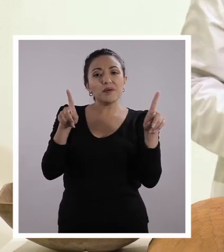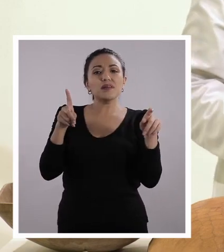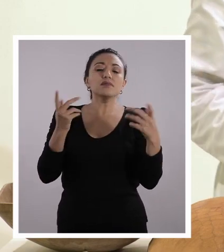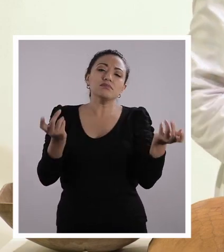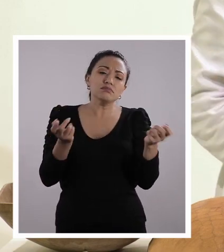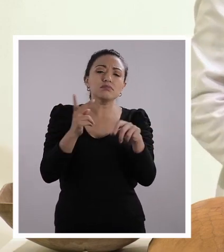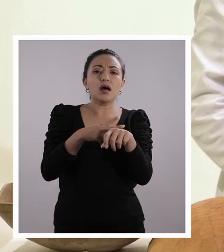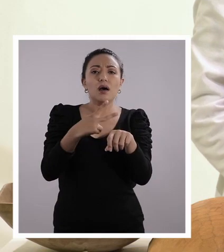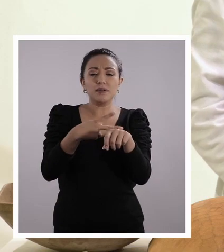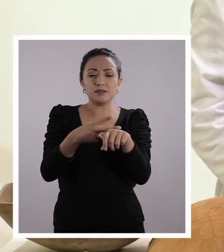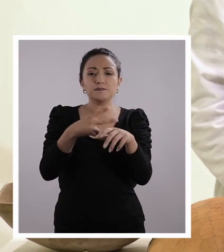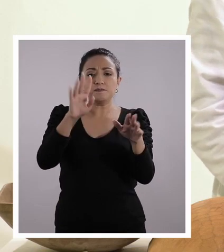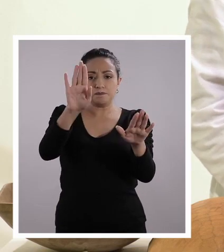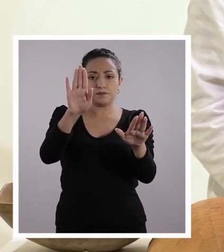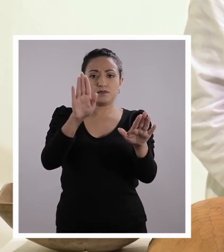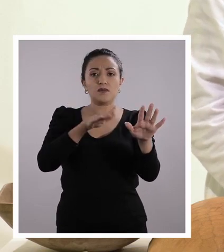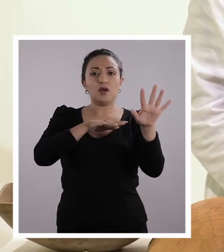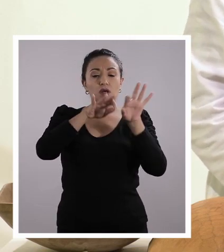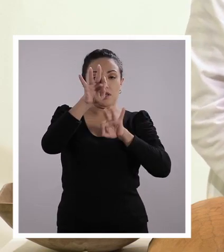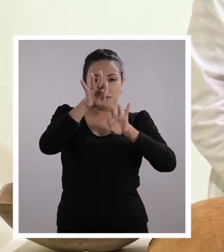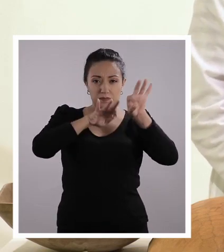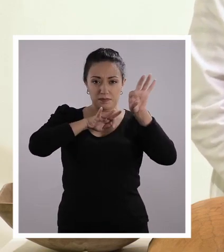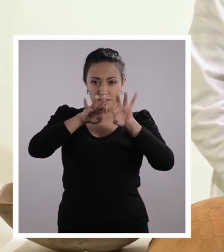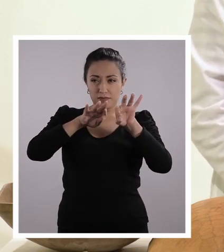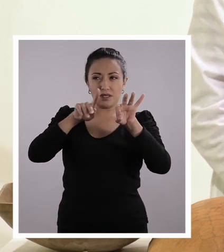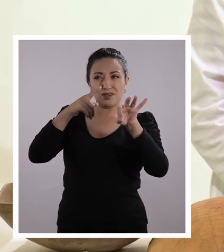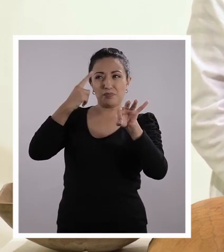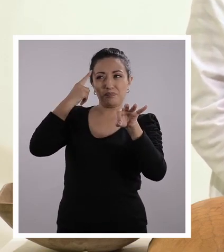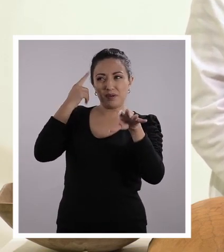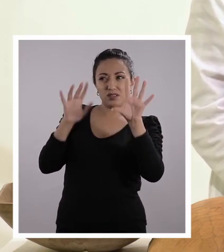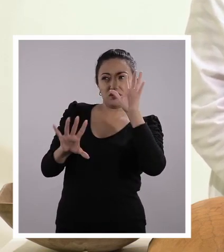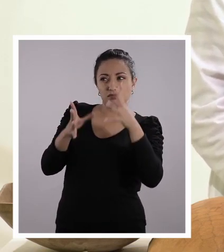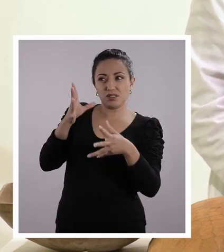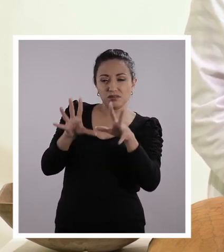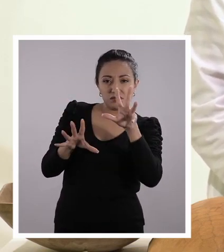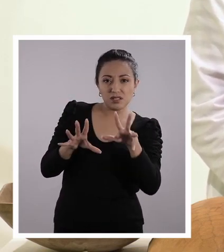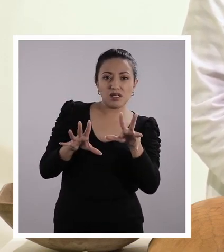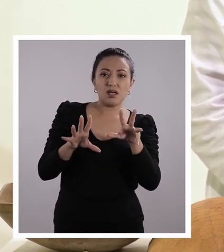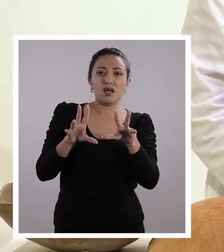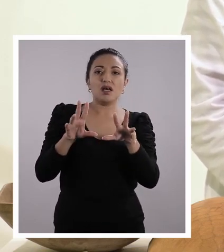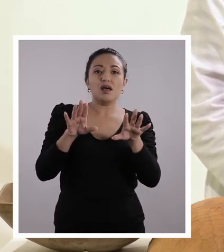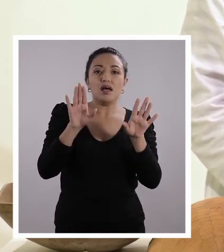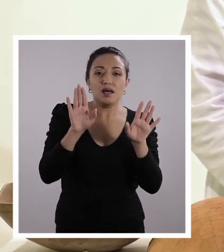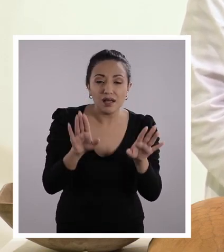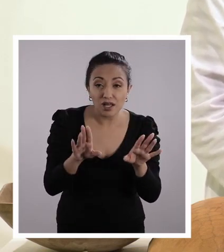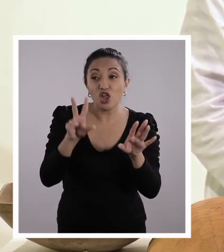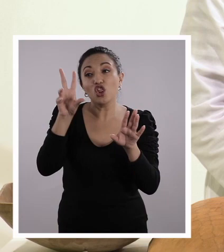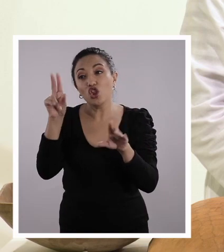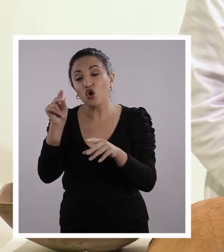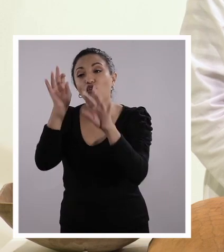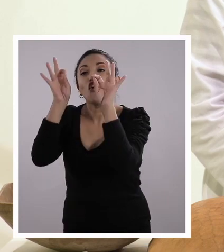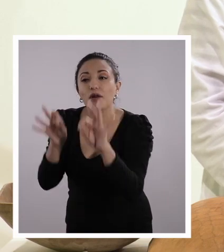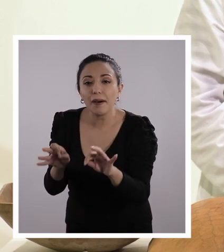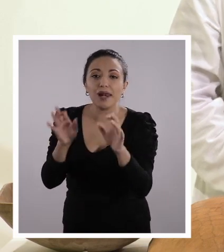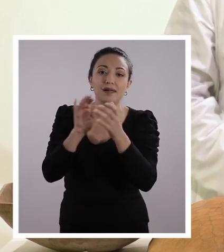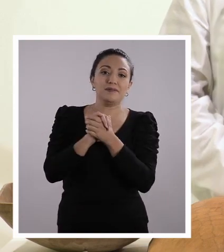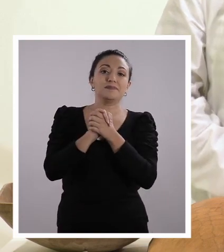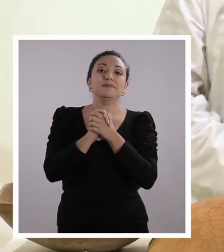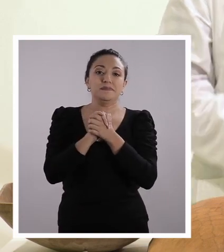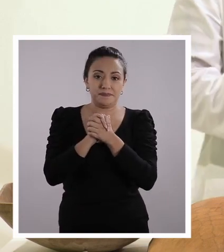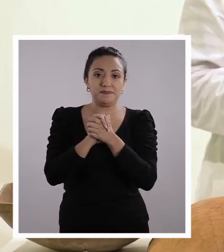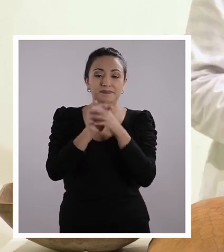pero las medidas no convencionales saben lo sabes lo que es sólo me suena un poquito nada más como algo que no es convencional